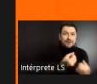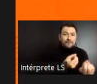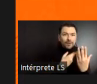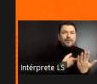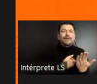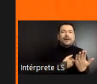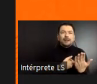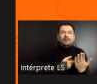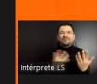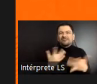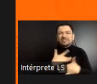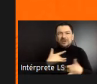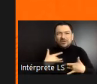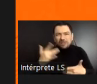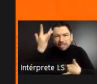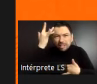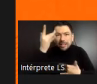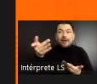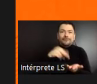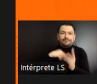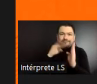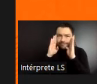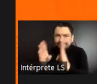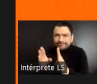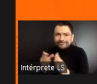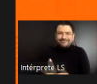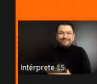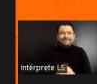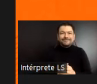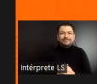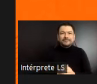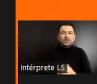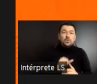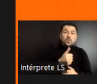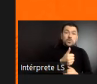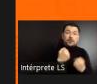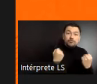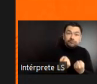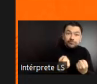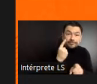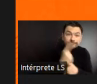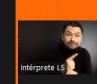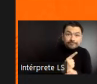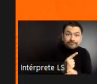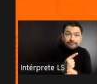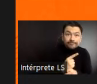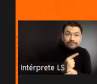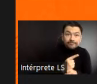La interoperabilidad es algo que se convierte en un problema.